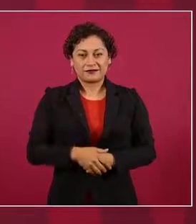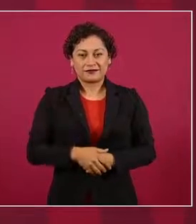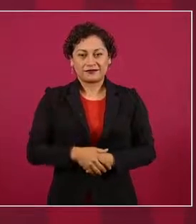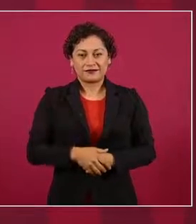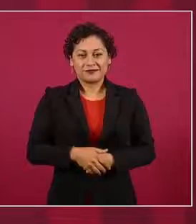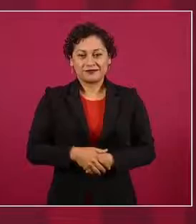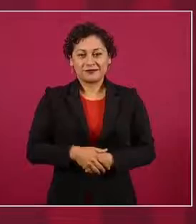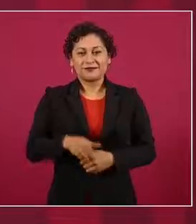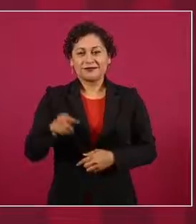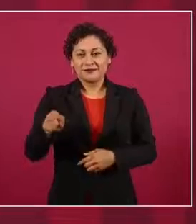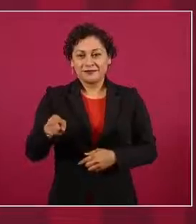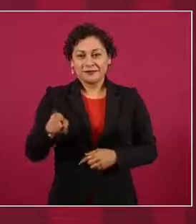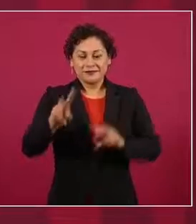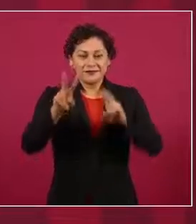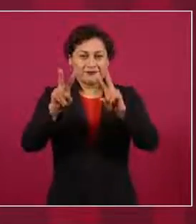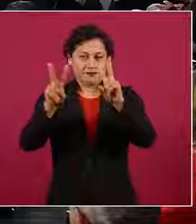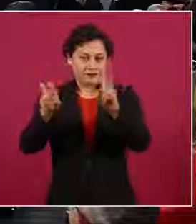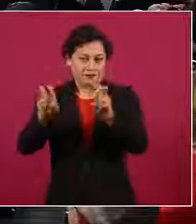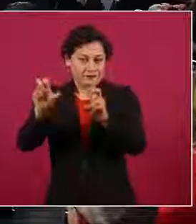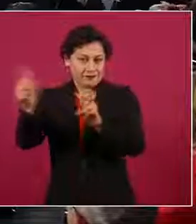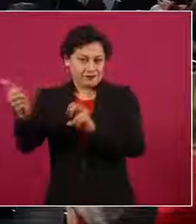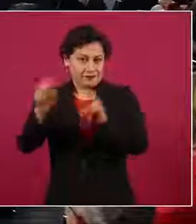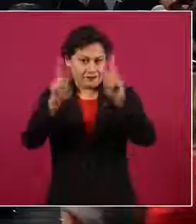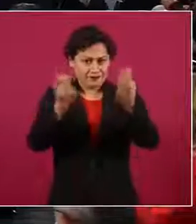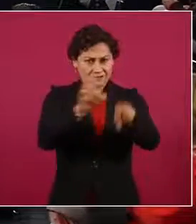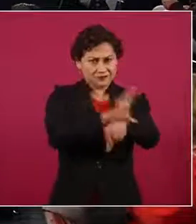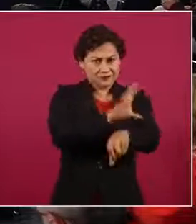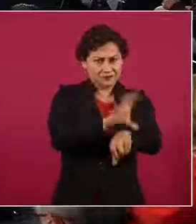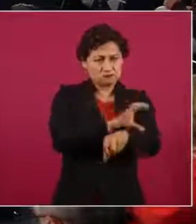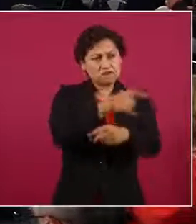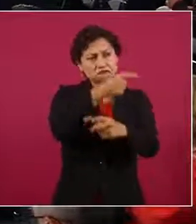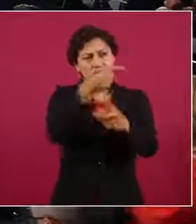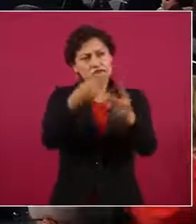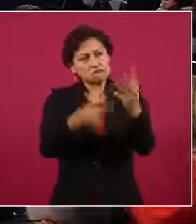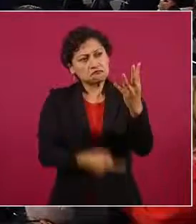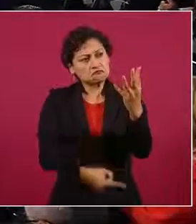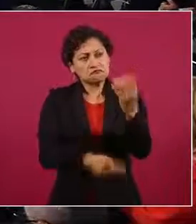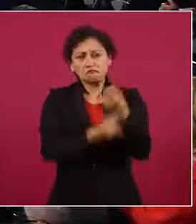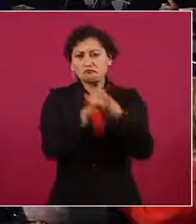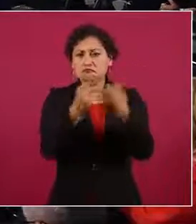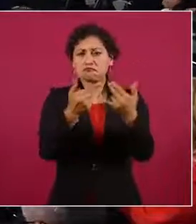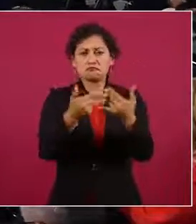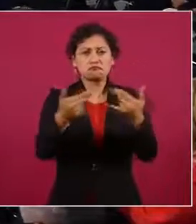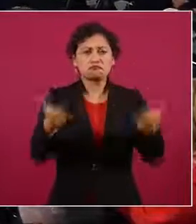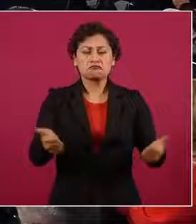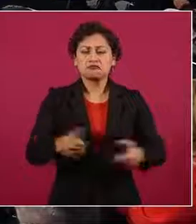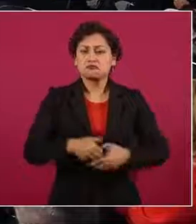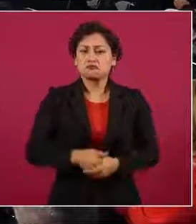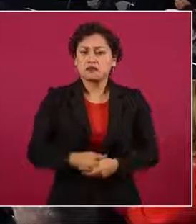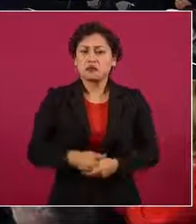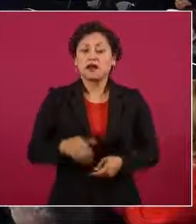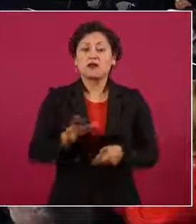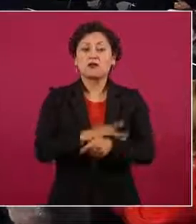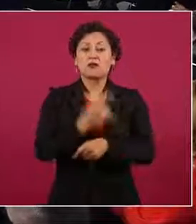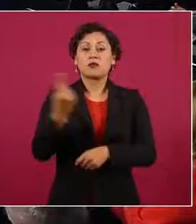Pero en el sector energético, ningún problema, porque incluso en lo de Talos,